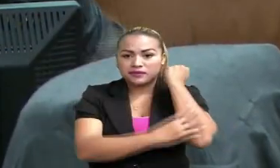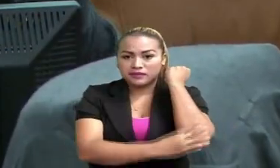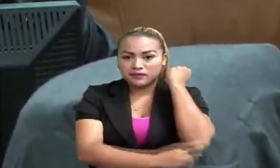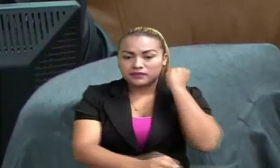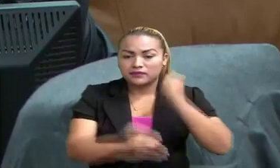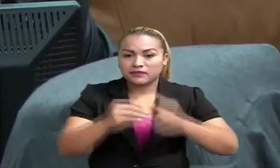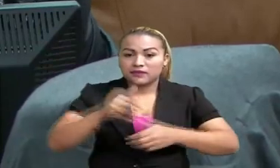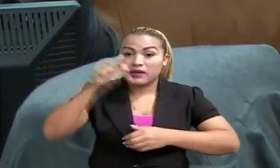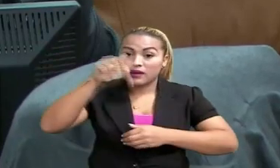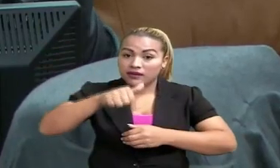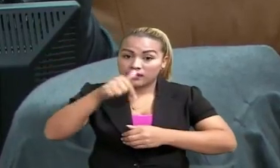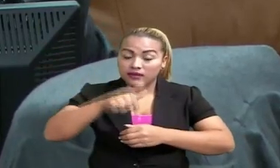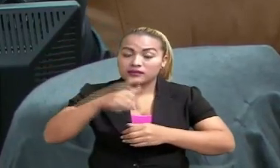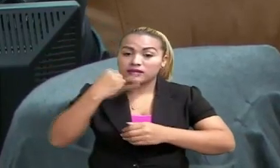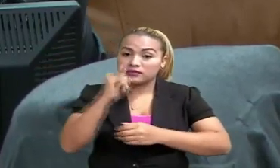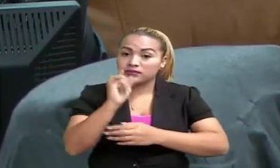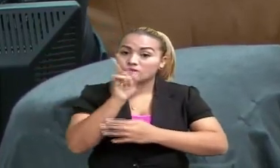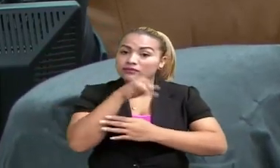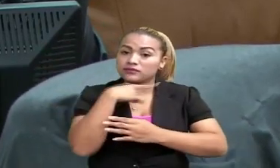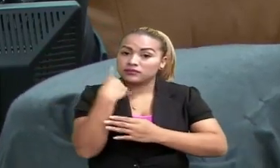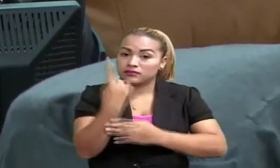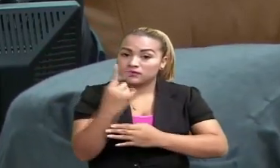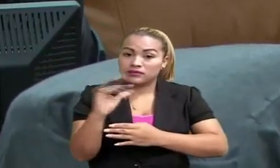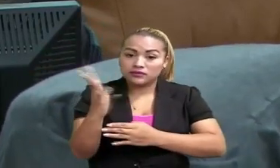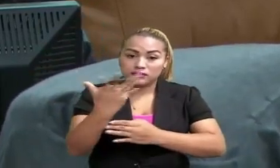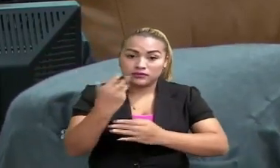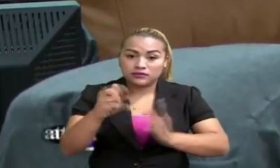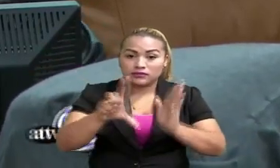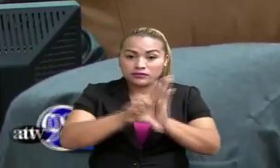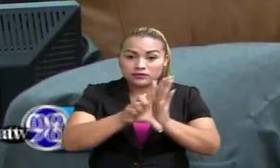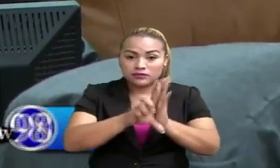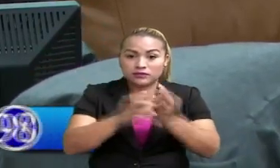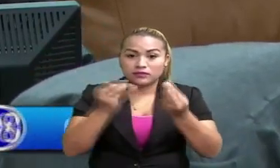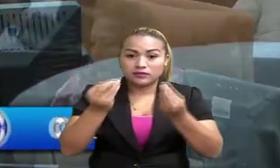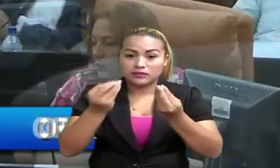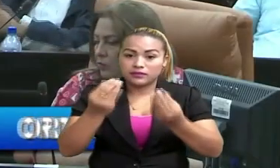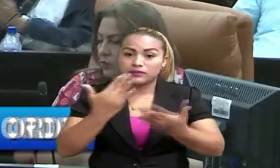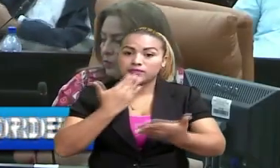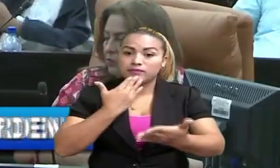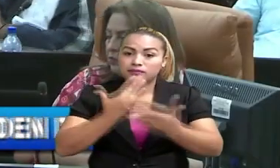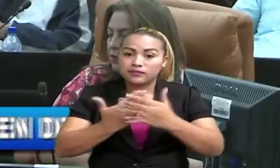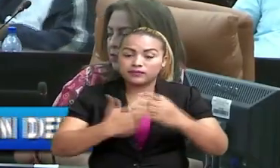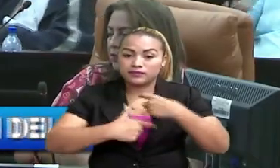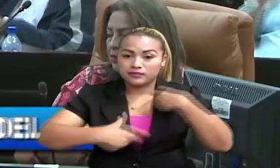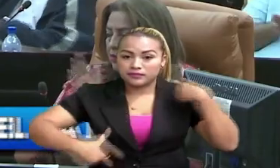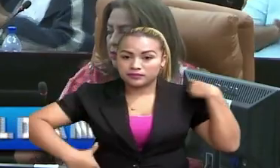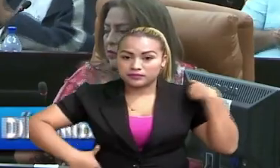extrema. Esa es la verdad de nuestra reforma fiscal. Muchas gracias, señor presidente.